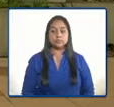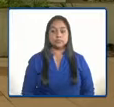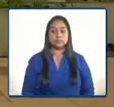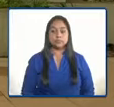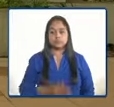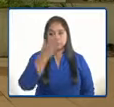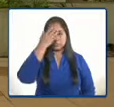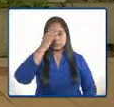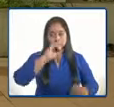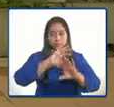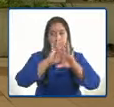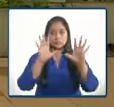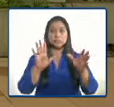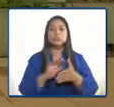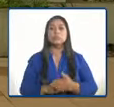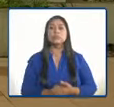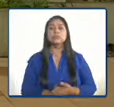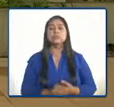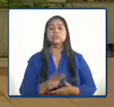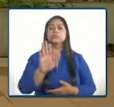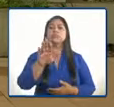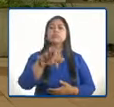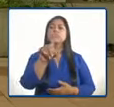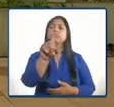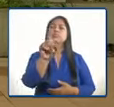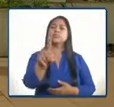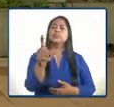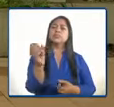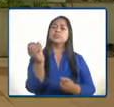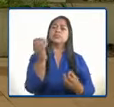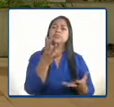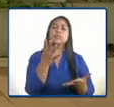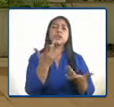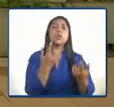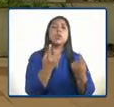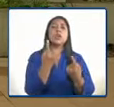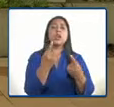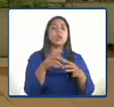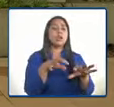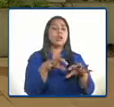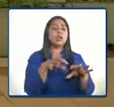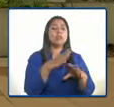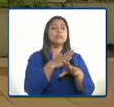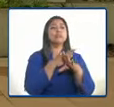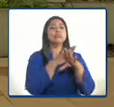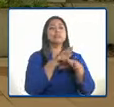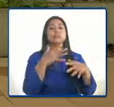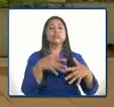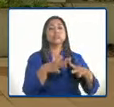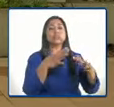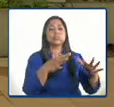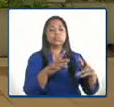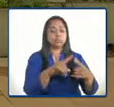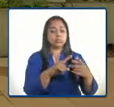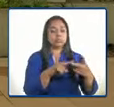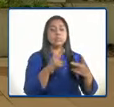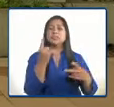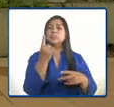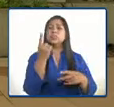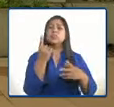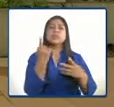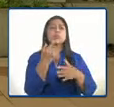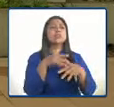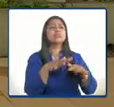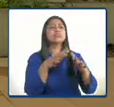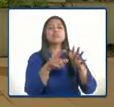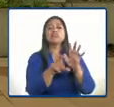Buenos días. Si nos pudiera dar a conocer qué acciones realizan para la protección de los puertos y la importancia de la protección portuaria según el